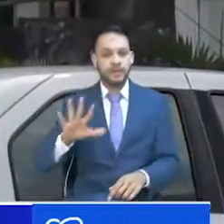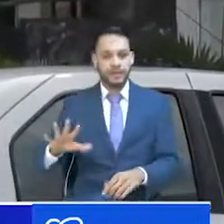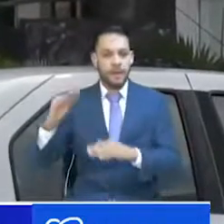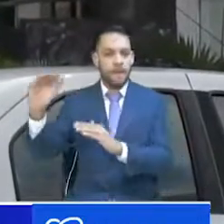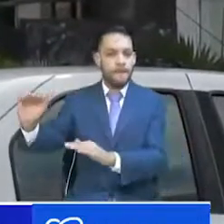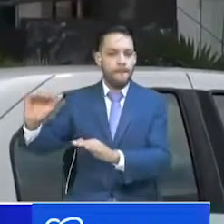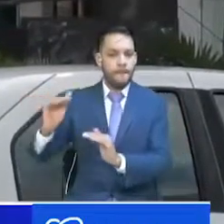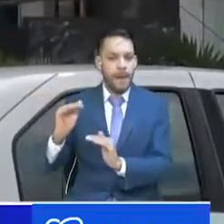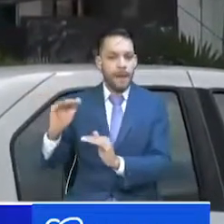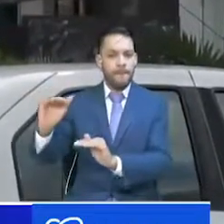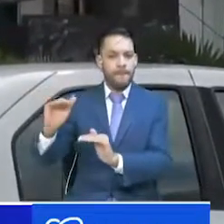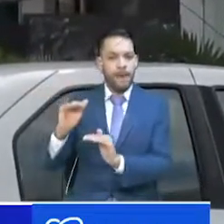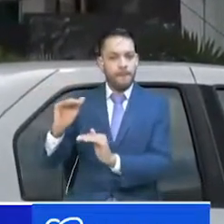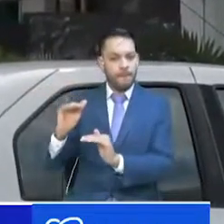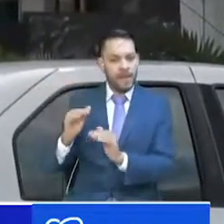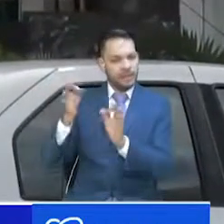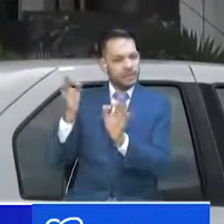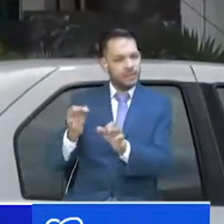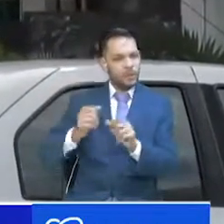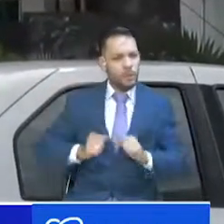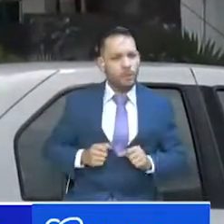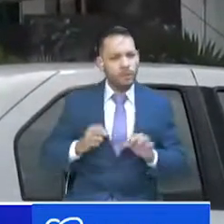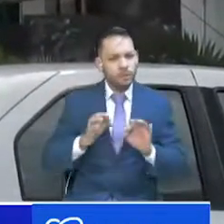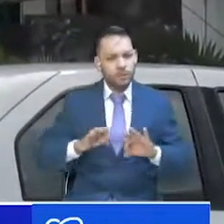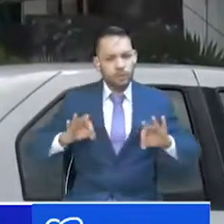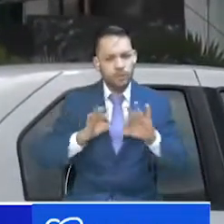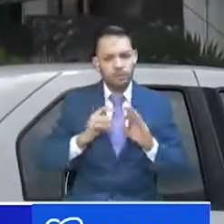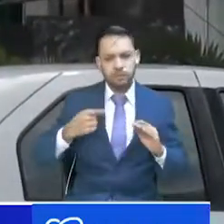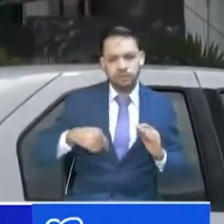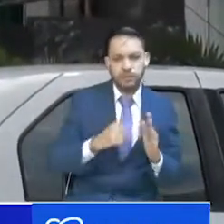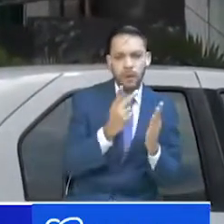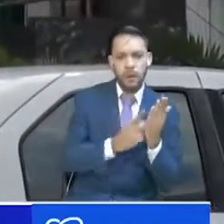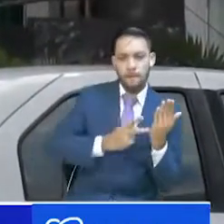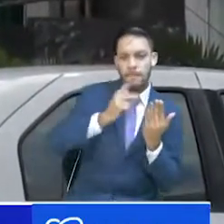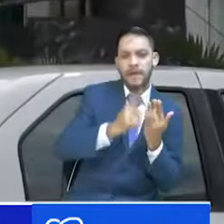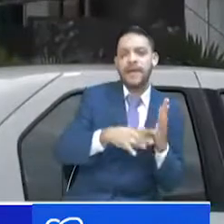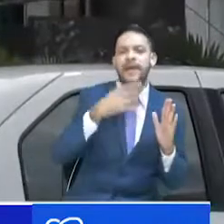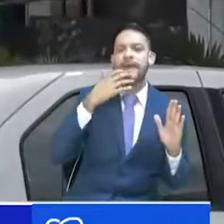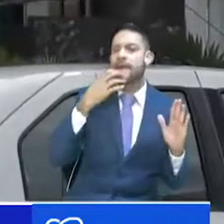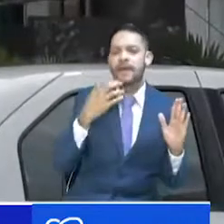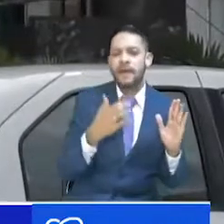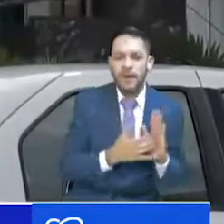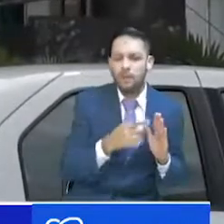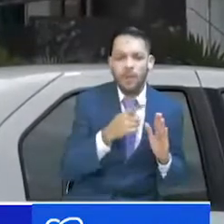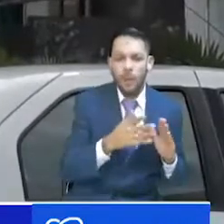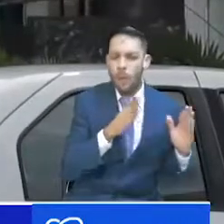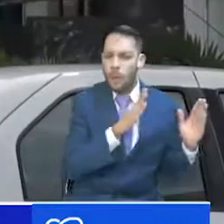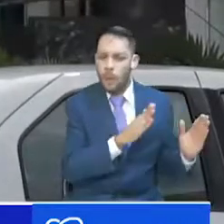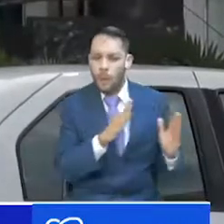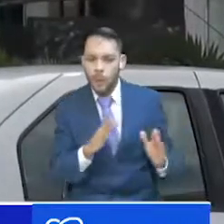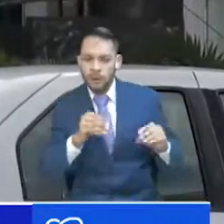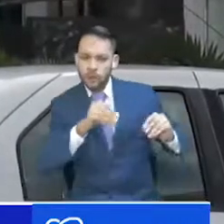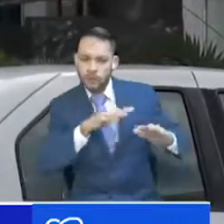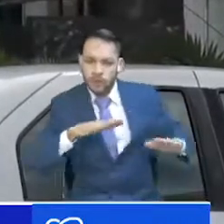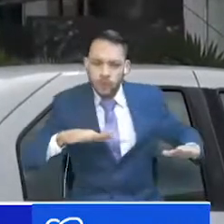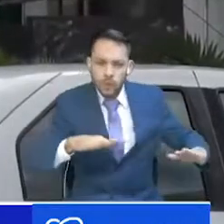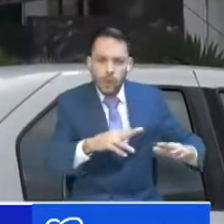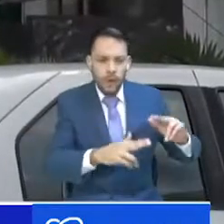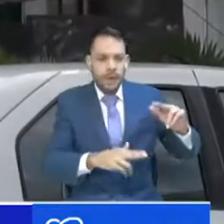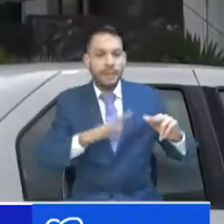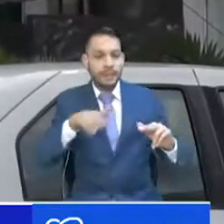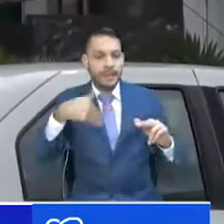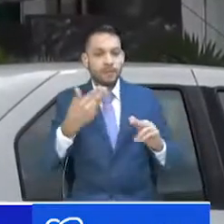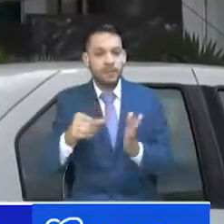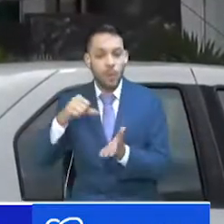por lo tanto si un proyecto y digamos que se organiza pero posteriormente los costos de construcción